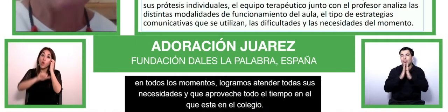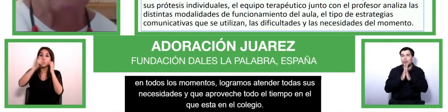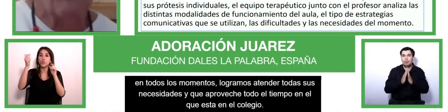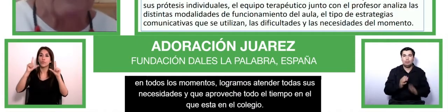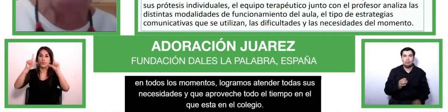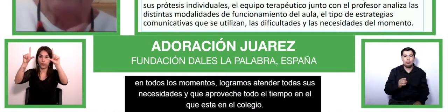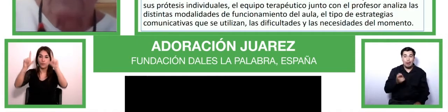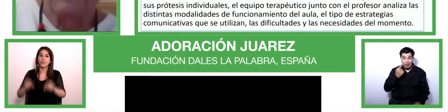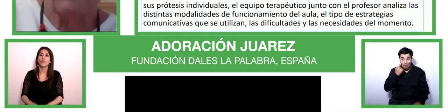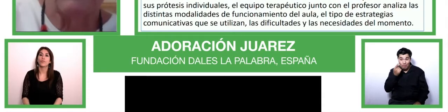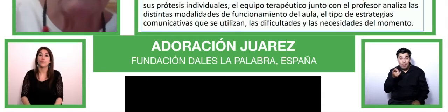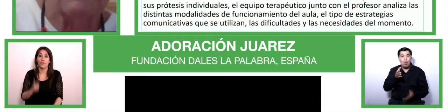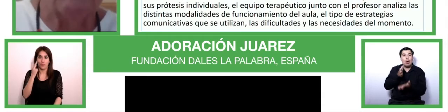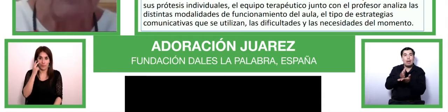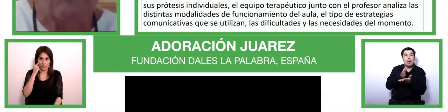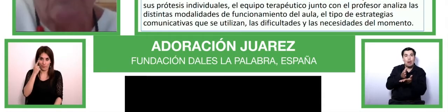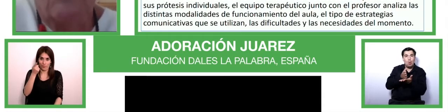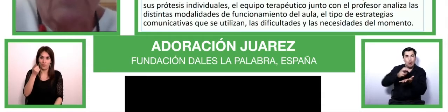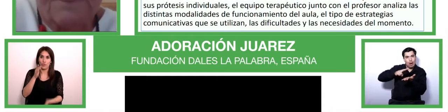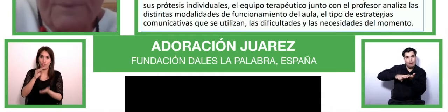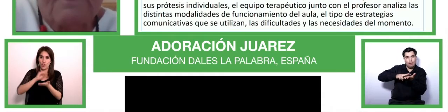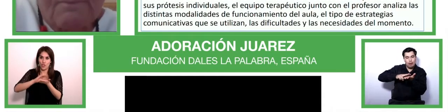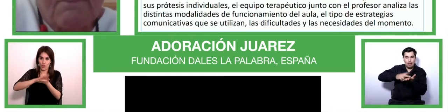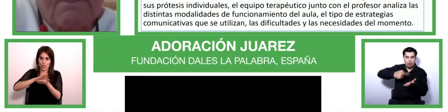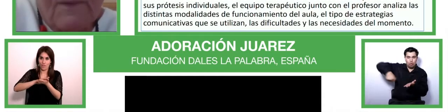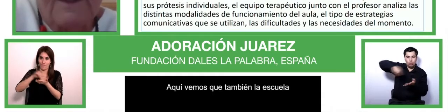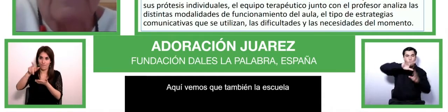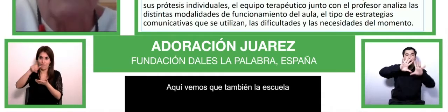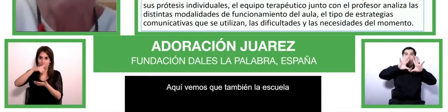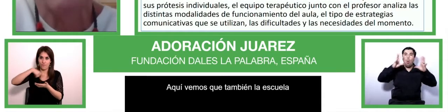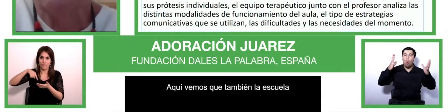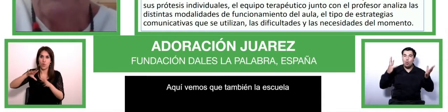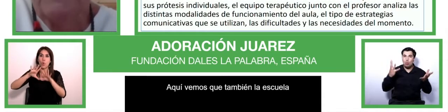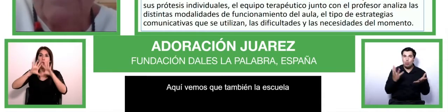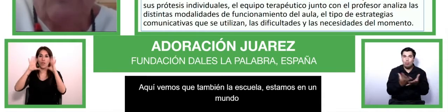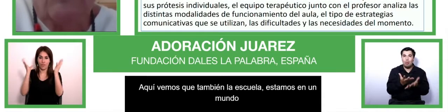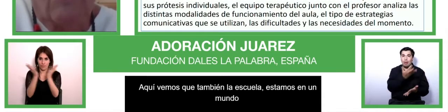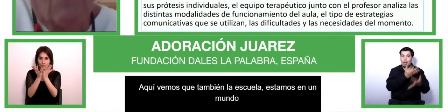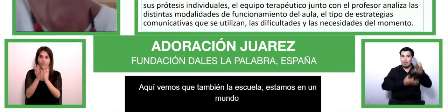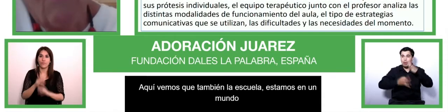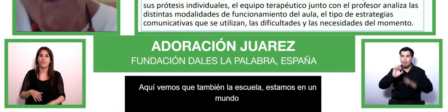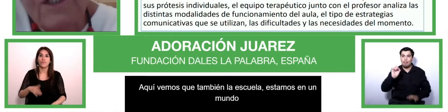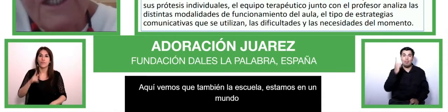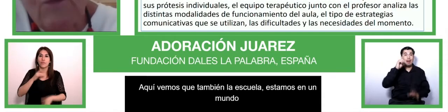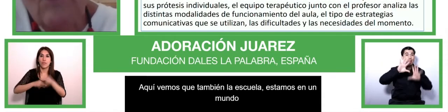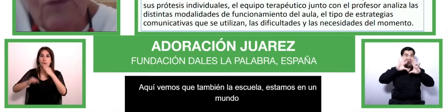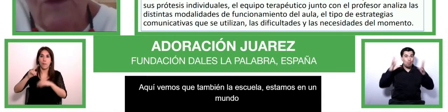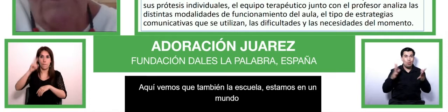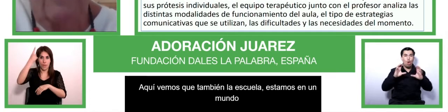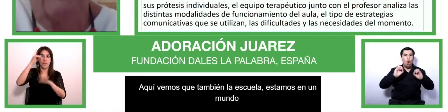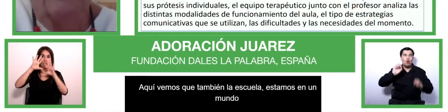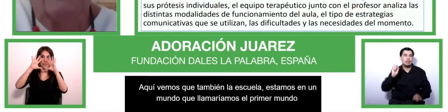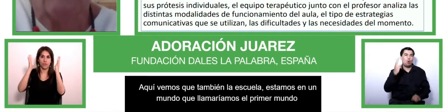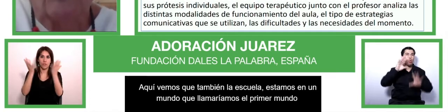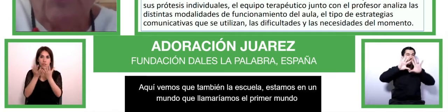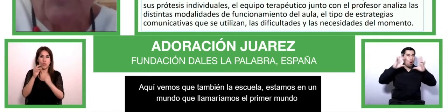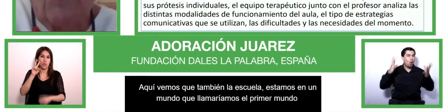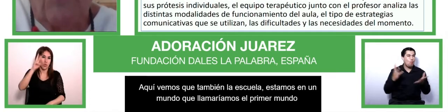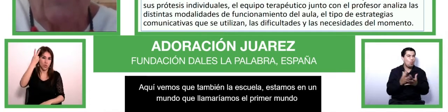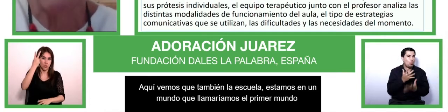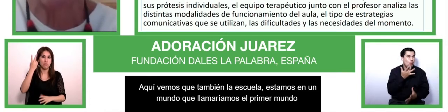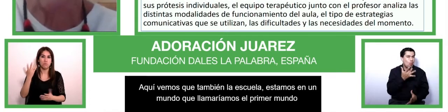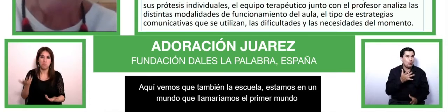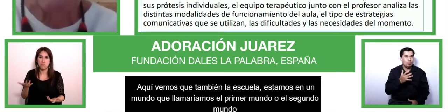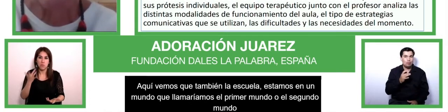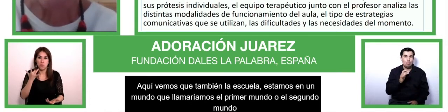la escuela, es verdad que estamos en un mundo que llamaríamos el primer mundo o el segundo mundo, porque el primer mundo yo